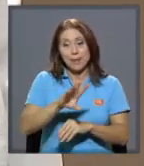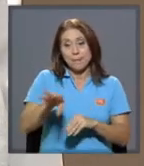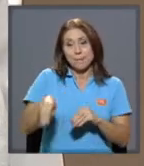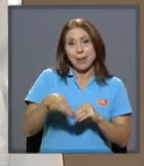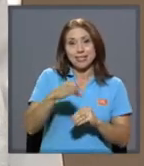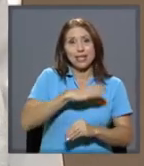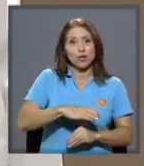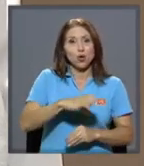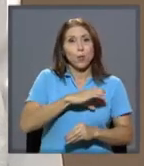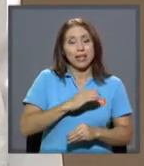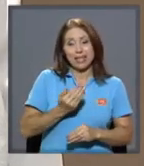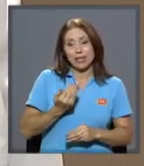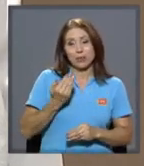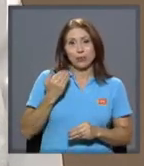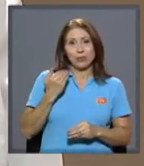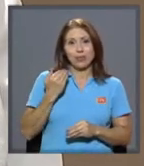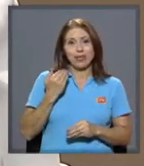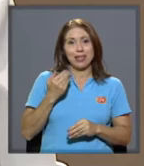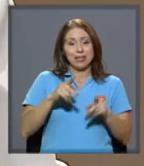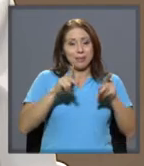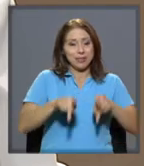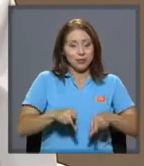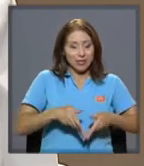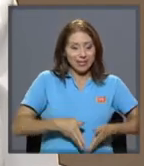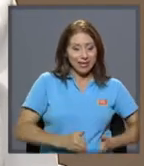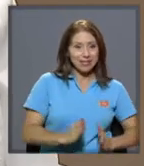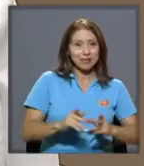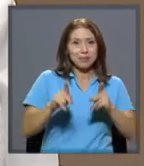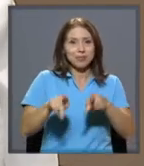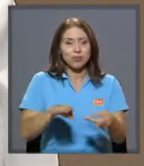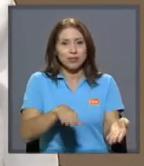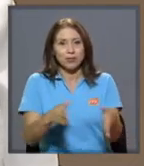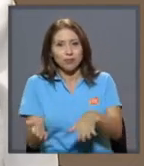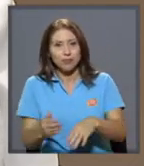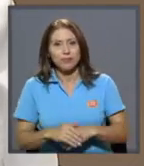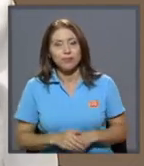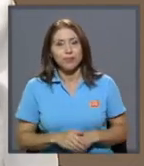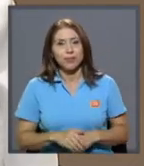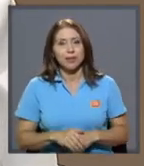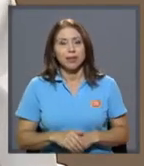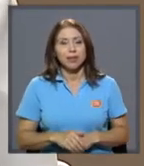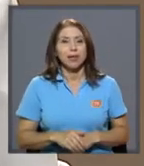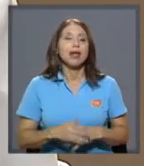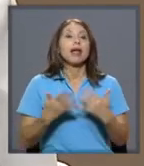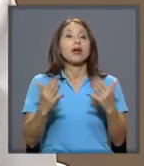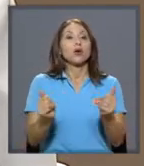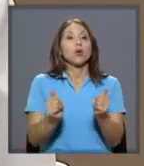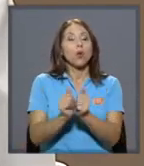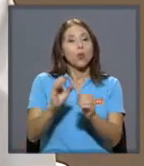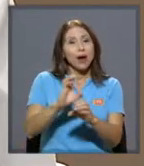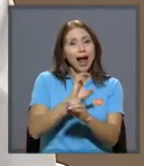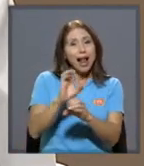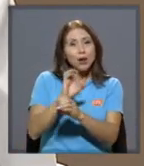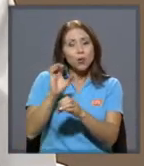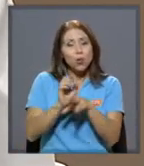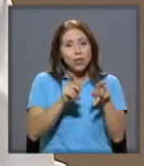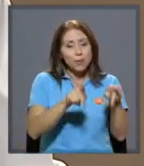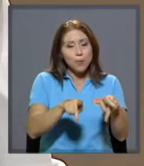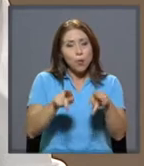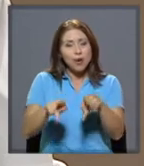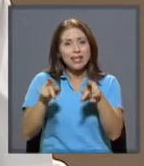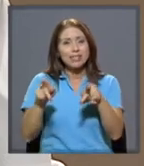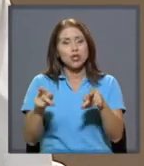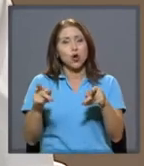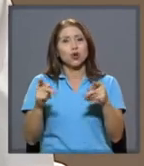de la fecundidad y la mortalidad. Importante resaltar que es bajo un cálculo de población cerrada, o sea,